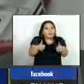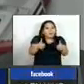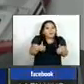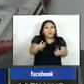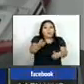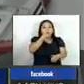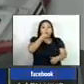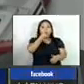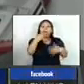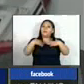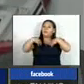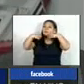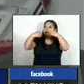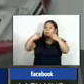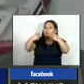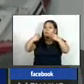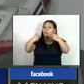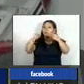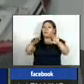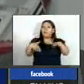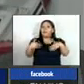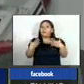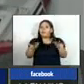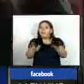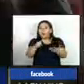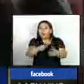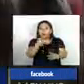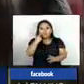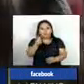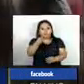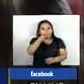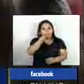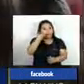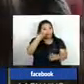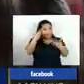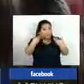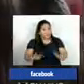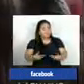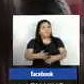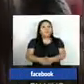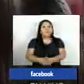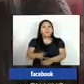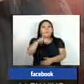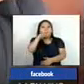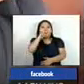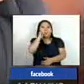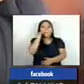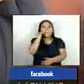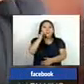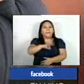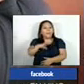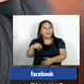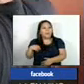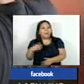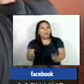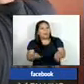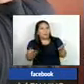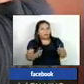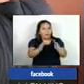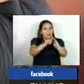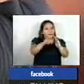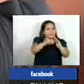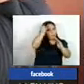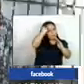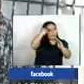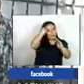comer de manera saludable, porque todo es por el arrastre y por el ejemplo. Pero, ¿qué piensan los padres de familia sobre este tipo de enseñanza desde